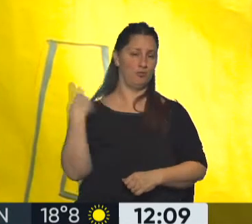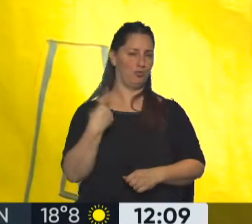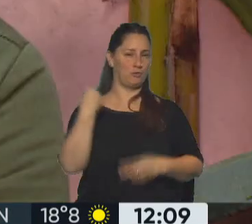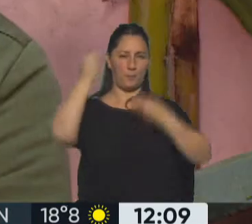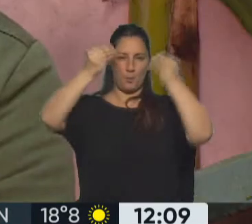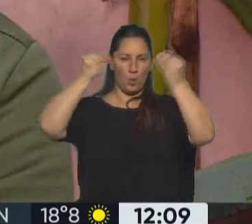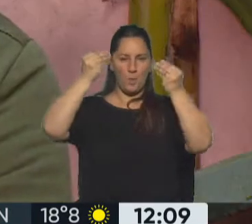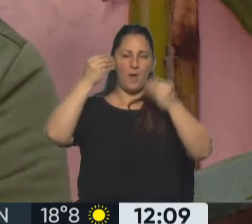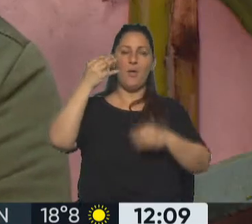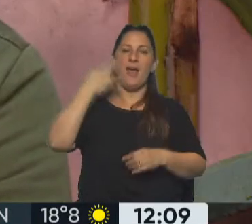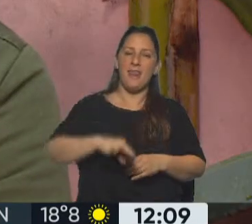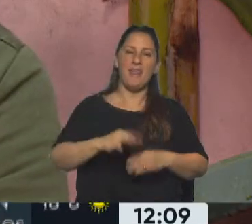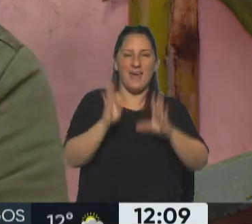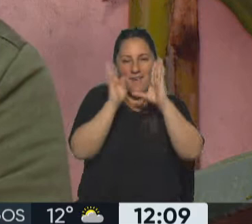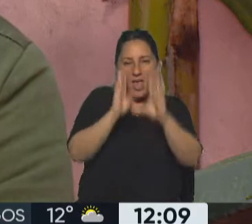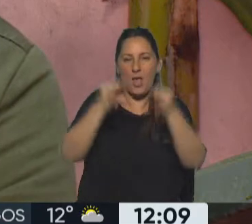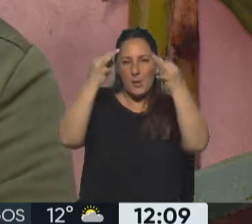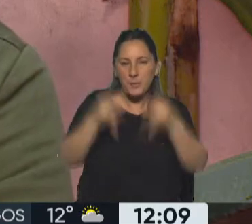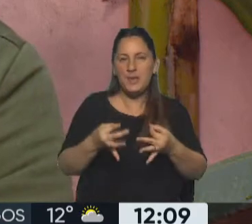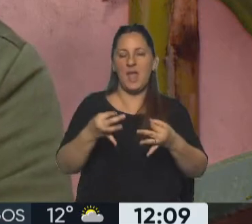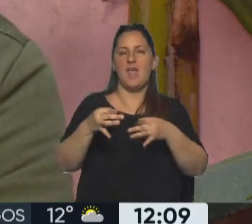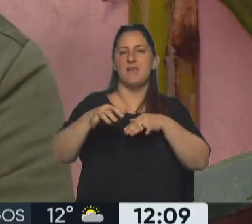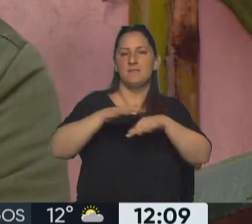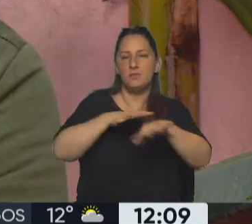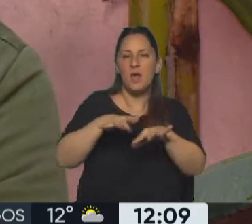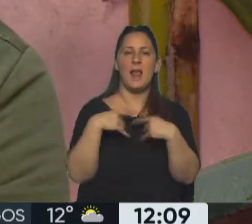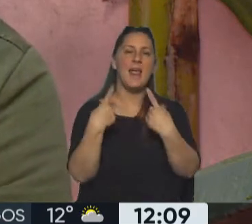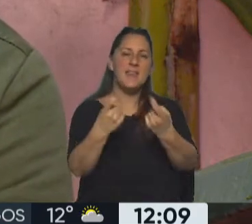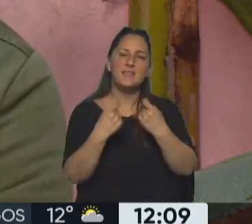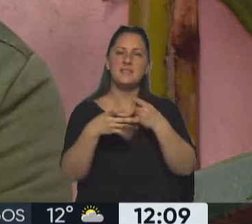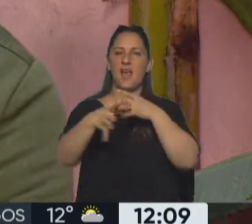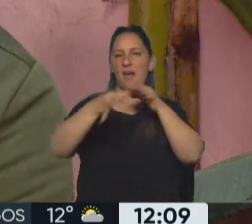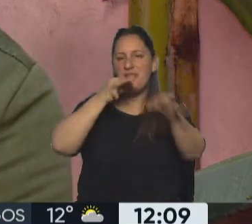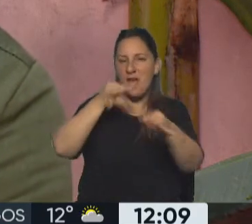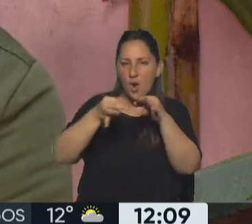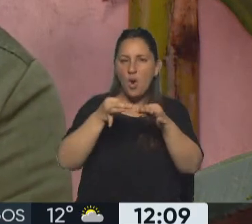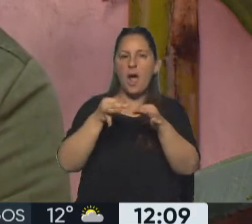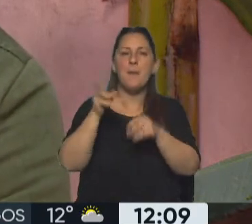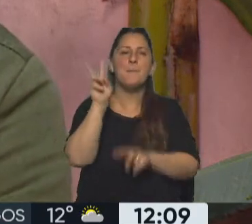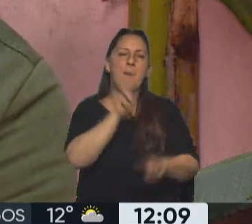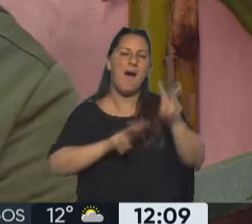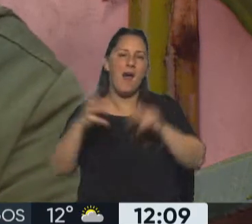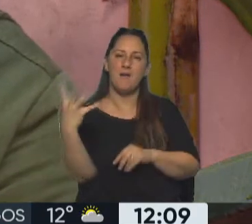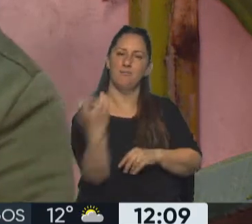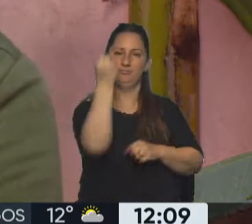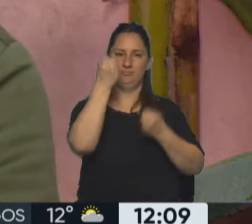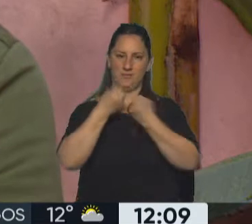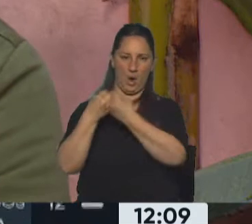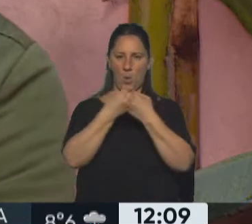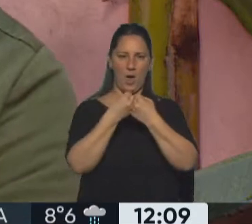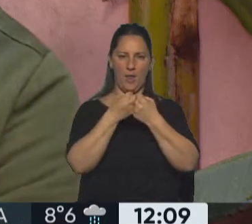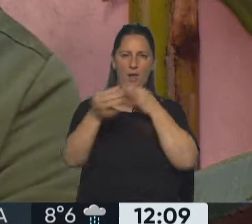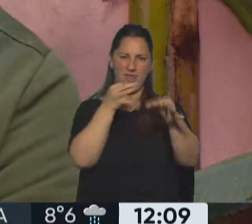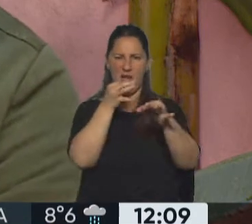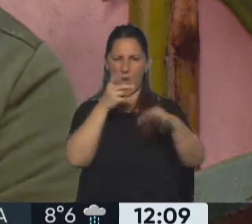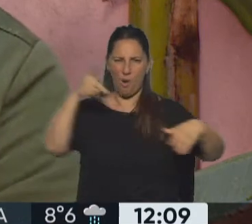Tiene que haber buena fe, ¿no? Tiene que haber la necesidad de un diálogo que busque el acuerdo, no un diálogo que interrumpa